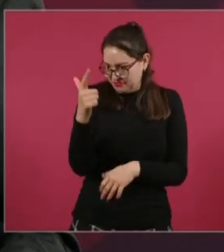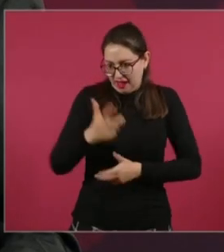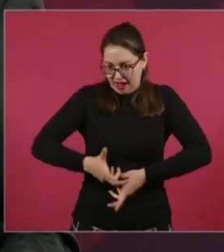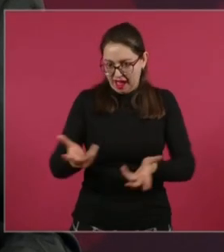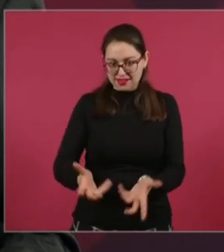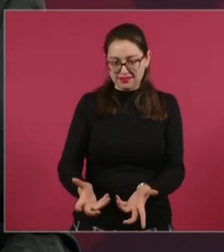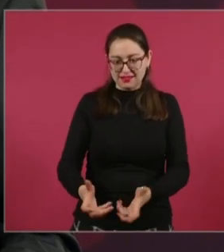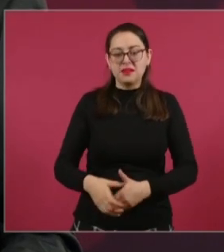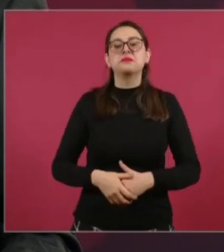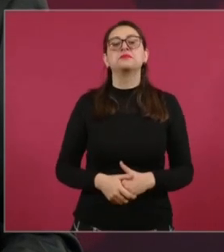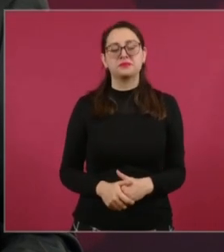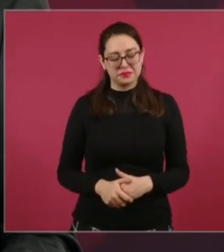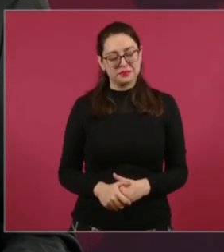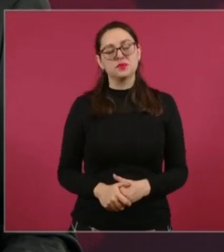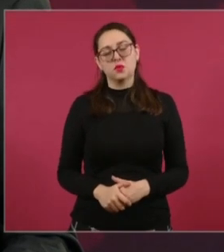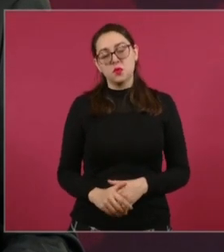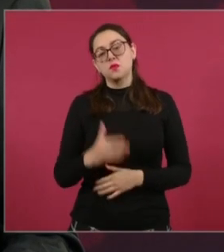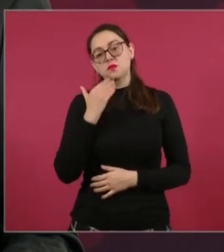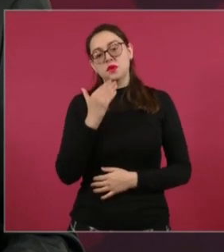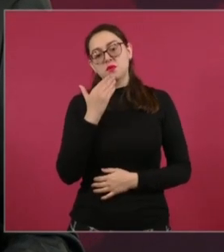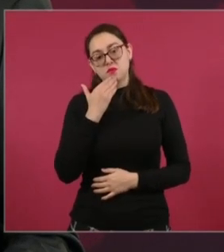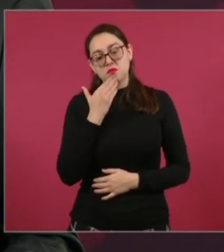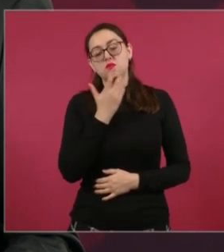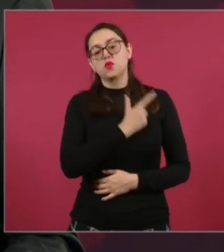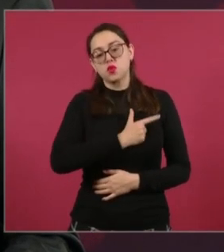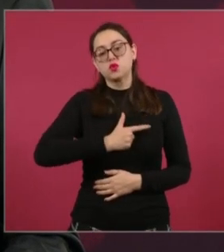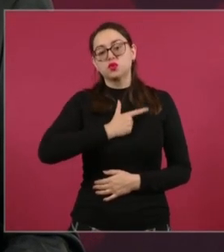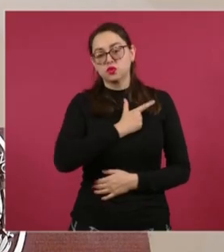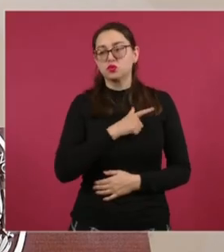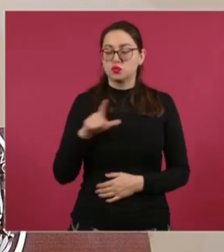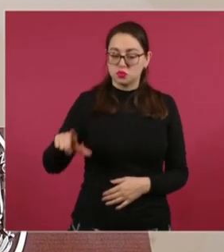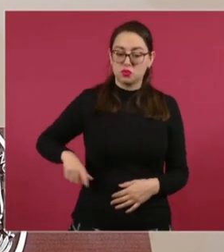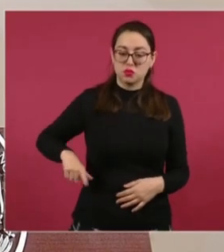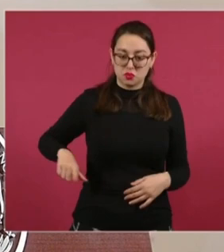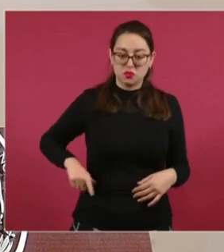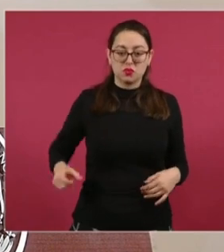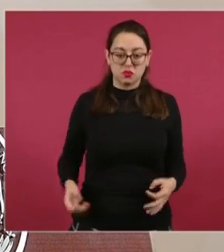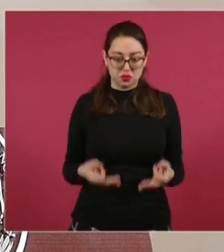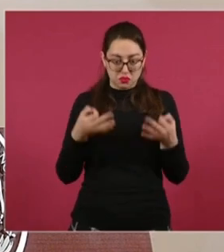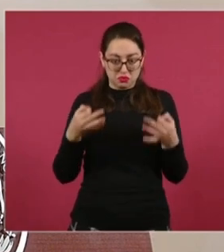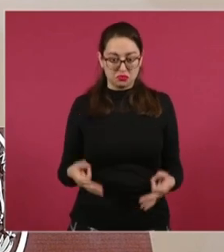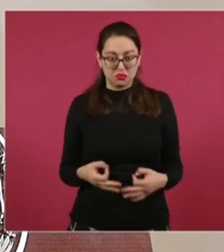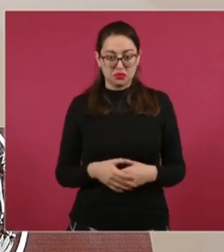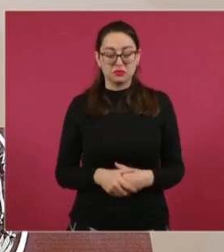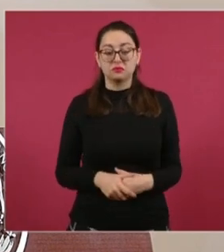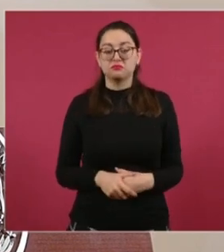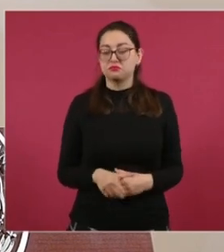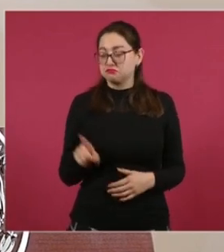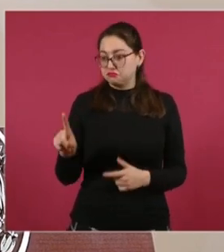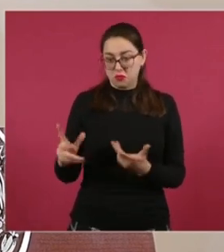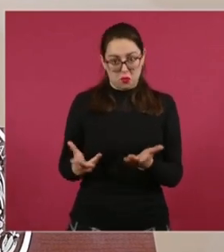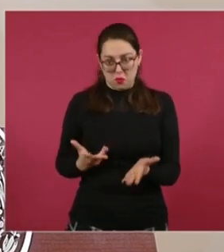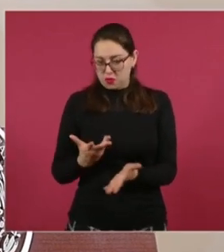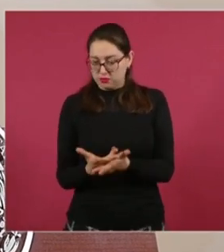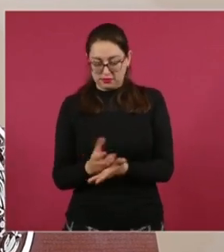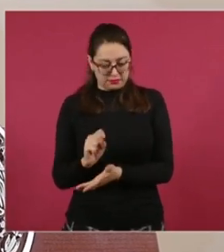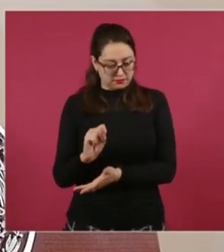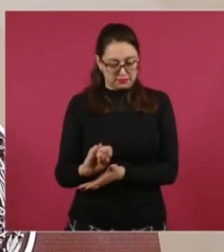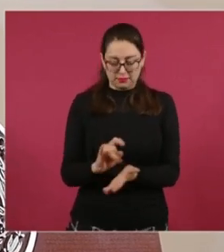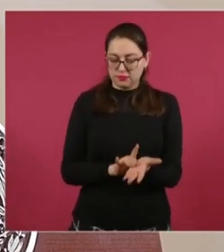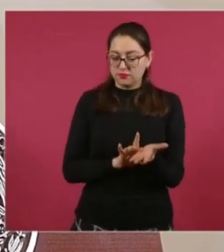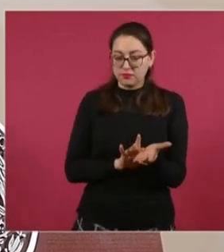un buen gobierno. Entonces, apoyo a la maestra en eso y en todo,